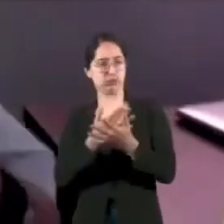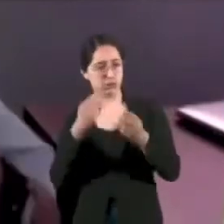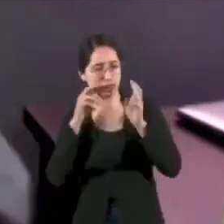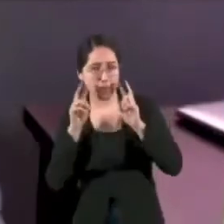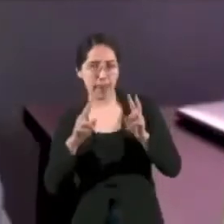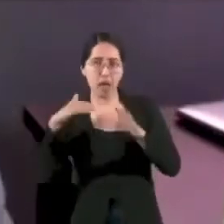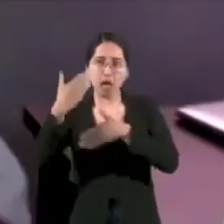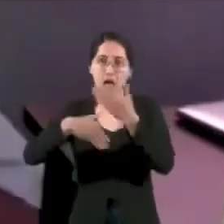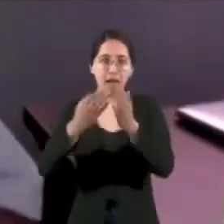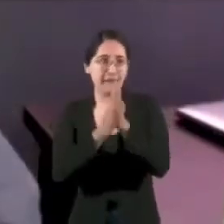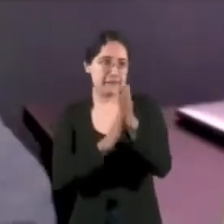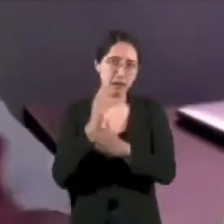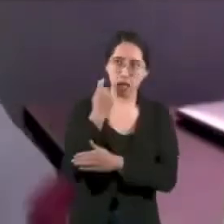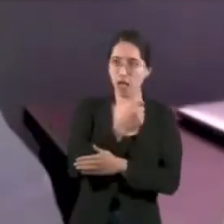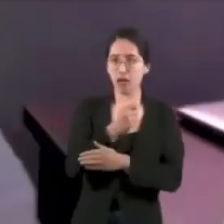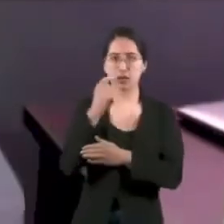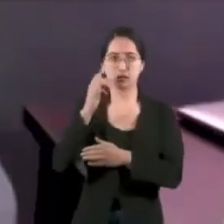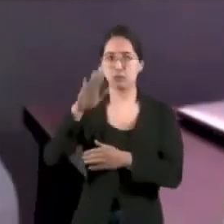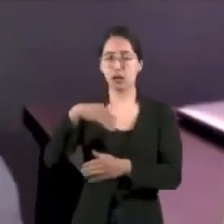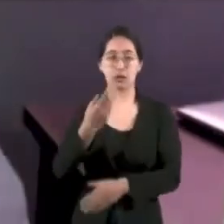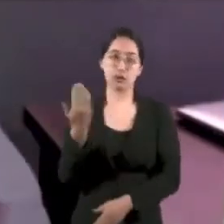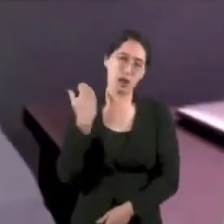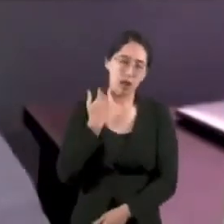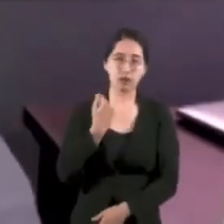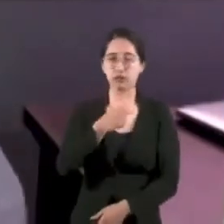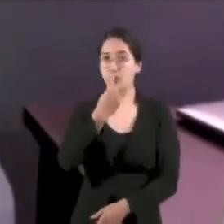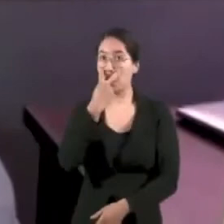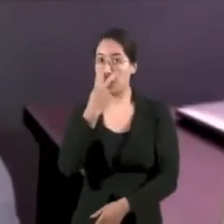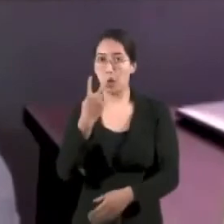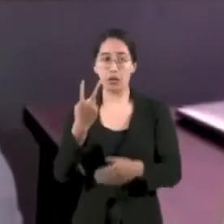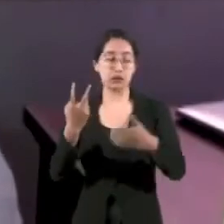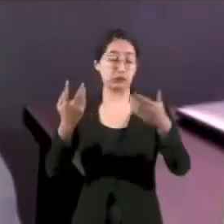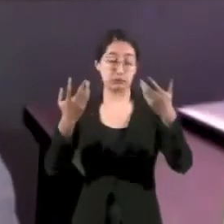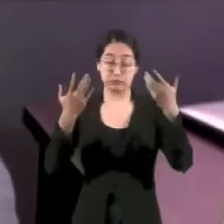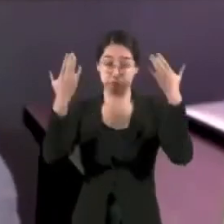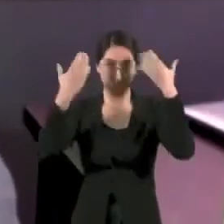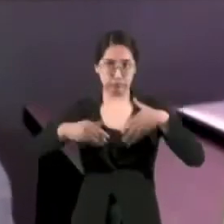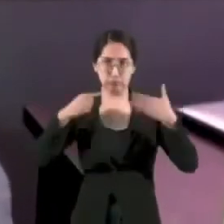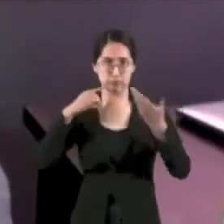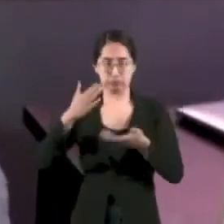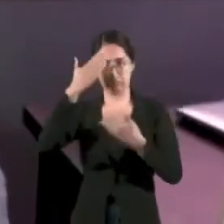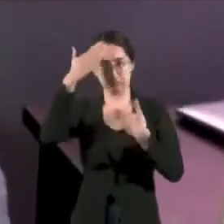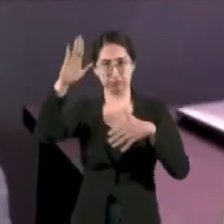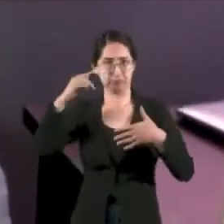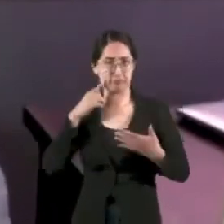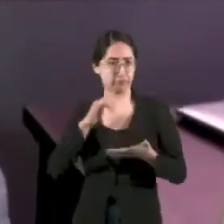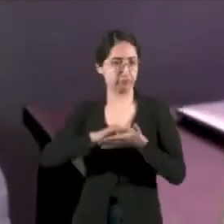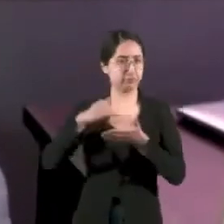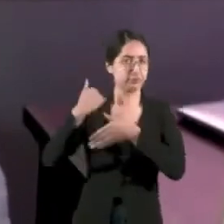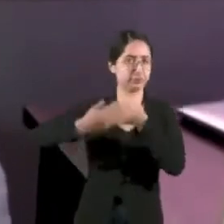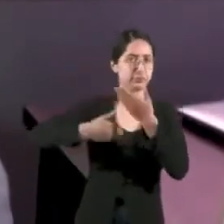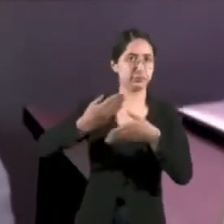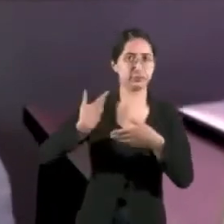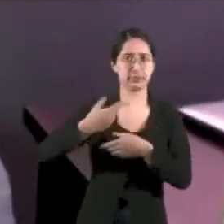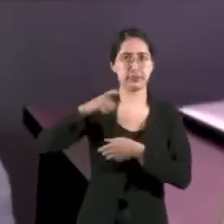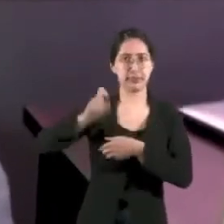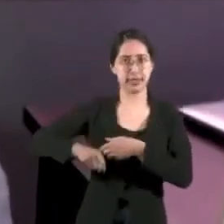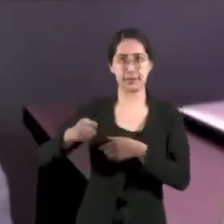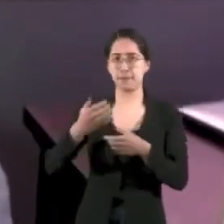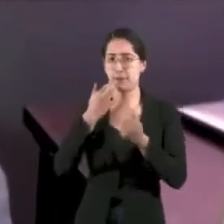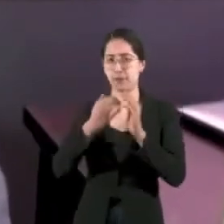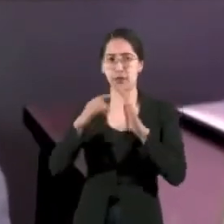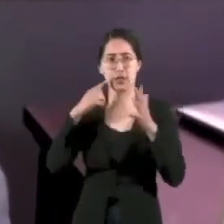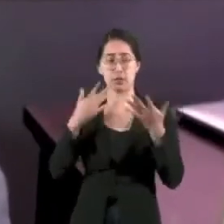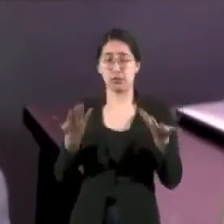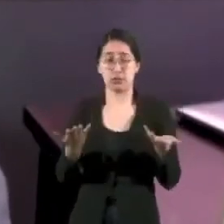Soñar ese sueño que teníamos, lo creíamos que lo estábamos construyendo, que avanzábamos, y en su momento no nos permitió reflexionar sobre el daño